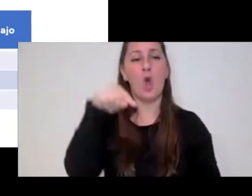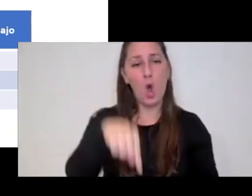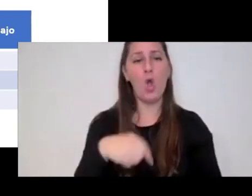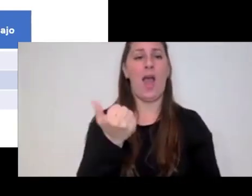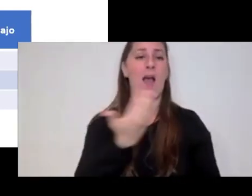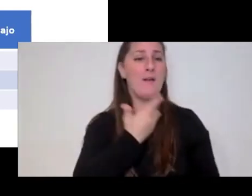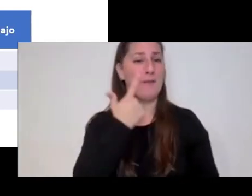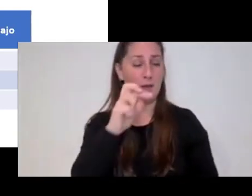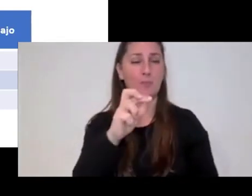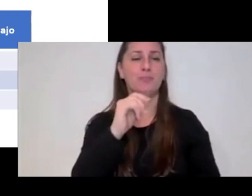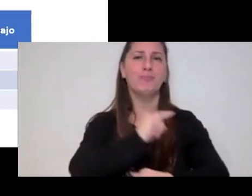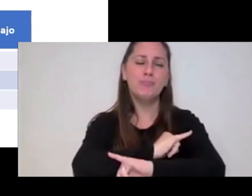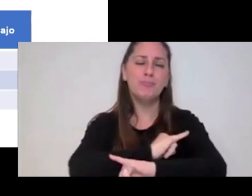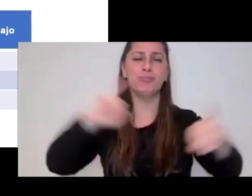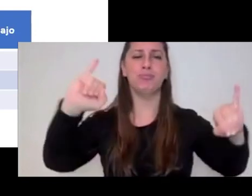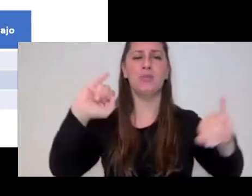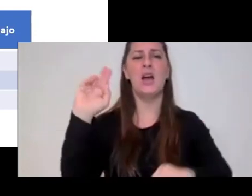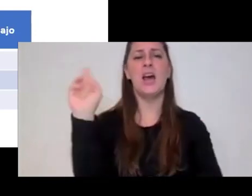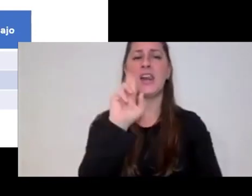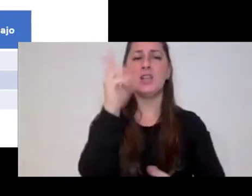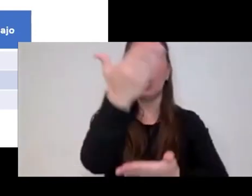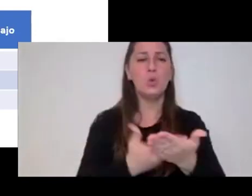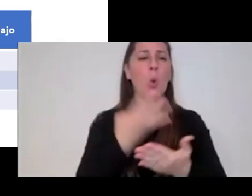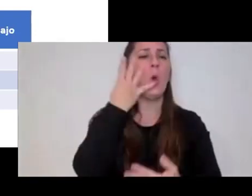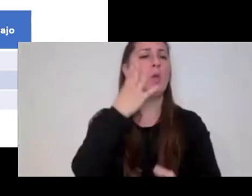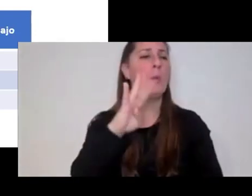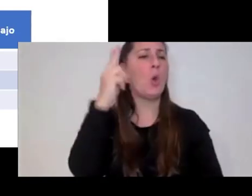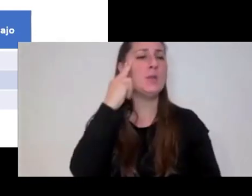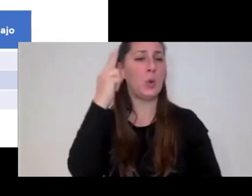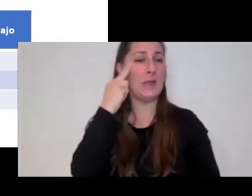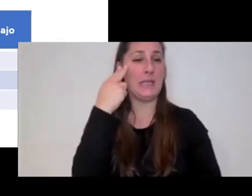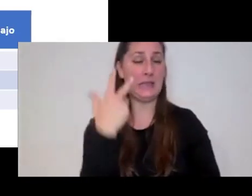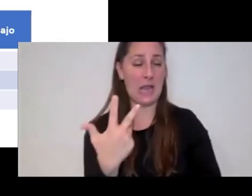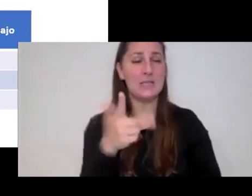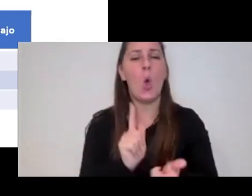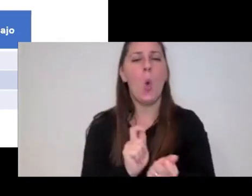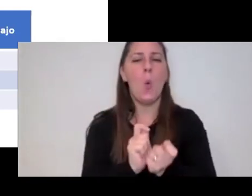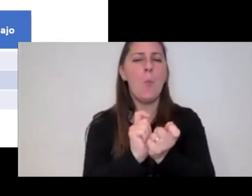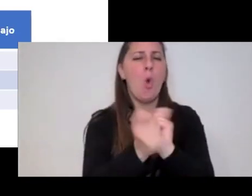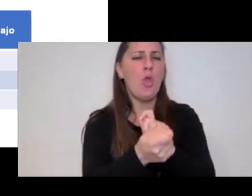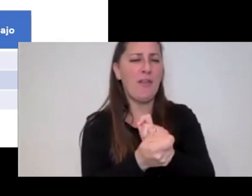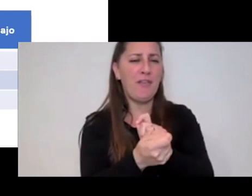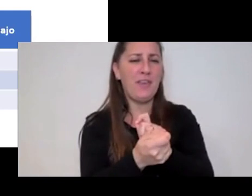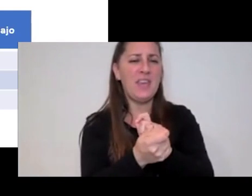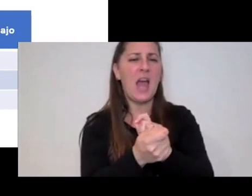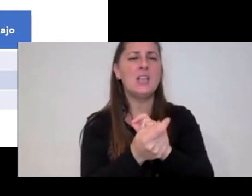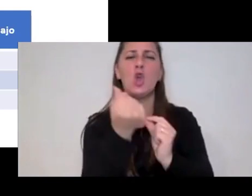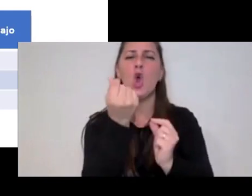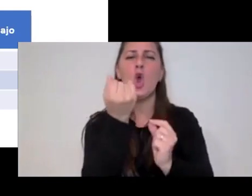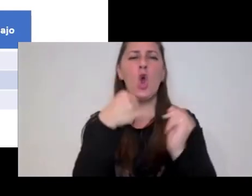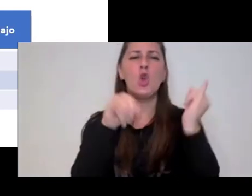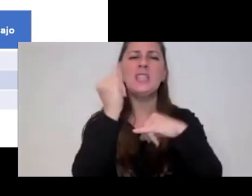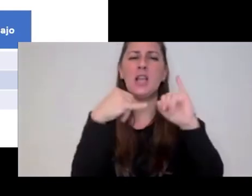acaba de publicar la Resolución 4.993, modificando las cotizaciones previsionales